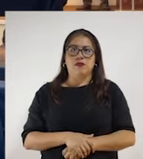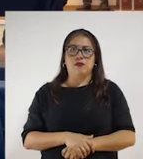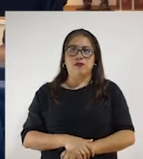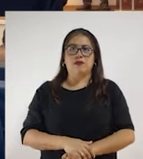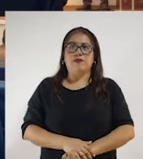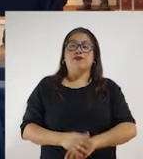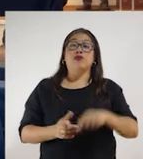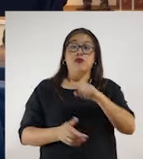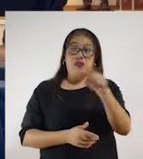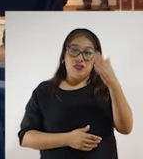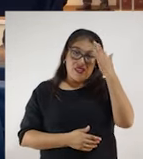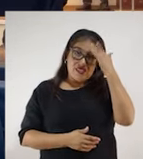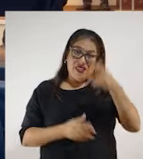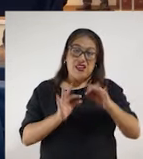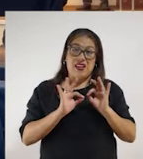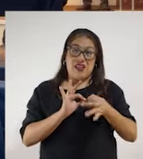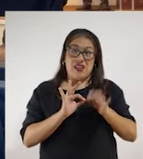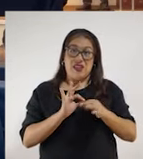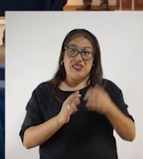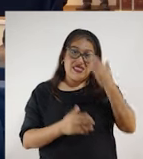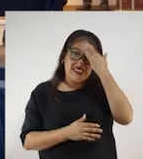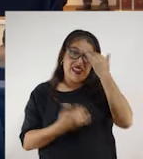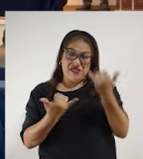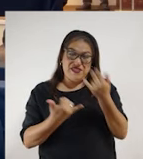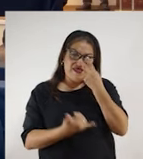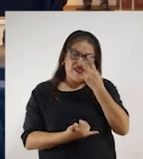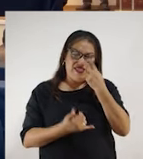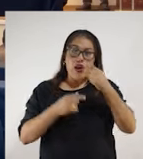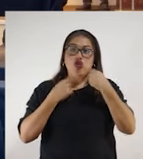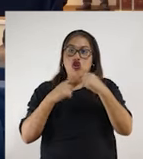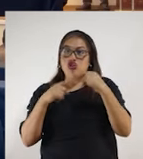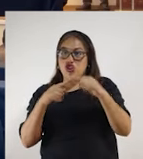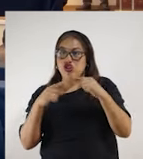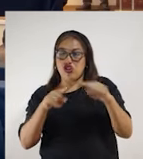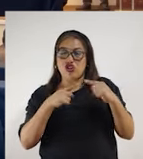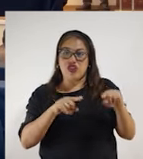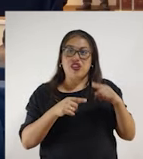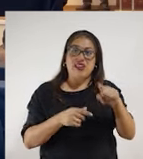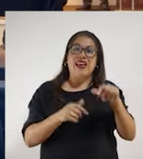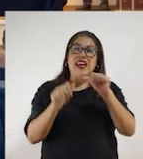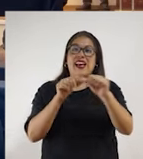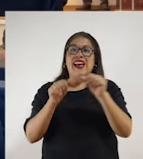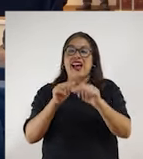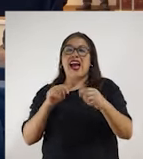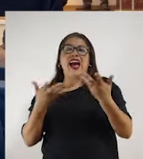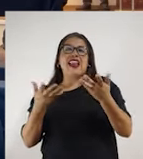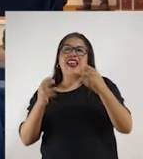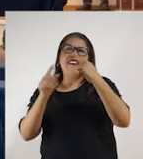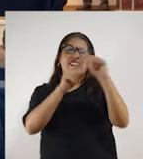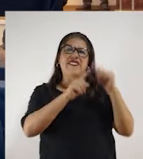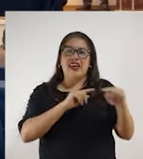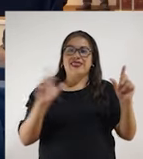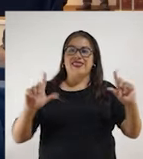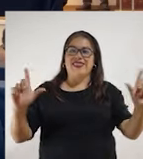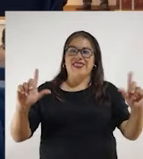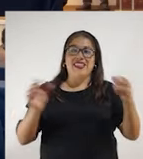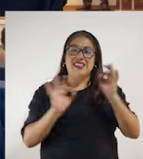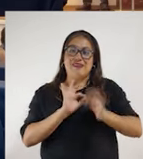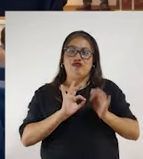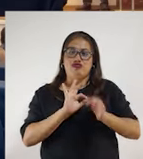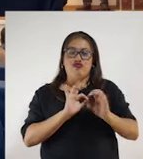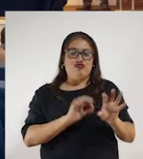Muy bien, como un intérprete. Ustedes han visto que hoy por hoy, ahora en los noticieros, en el canal oficial, ¿ven